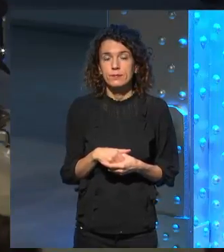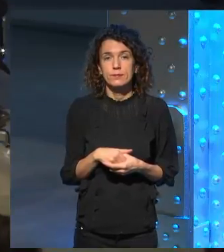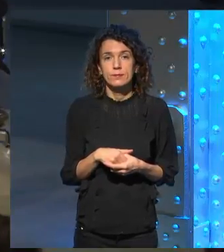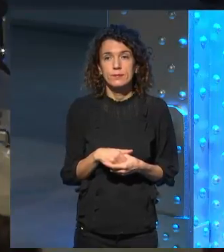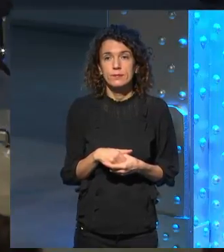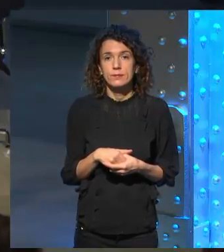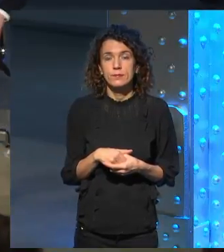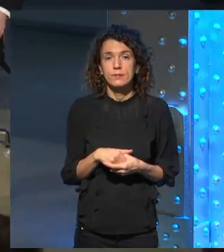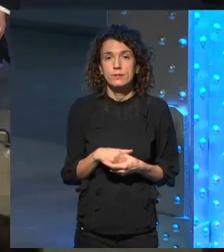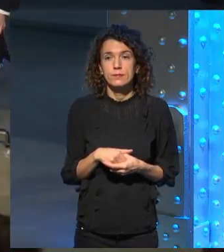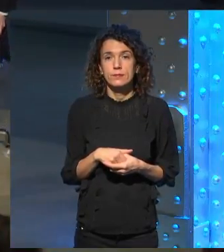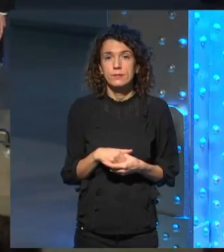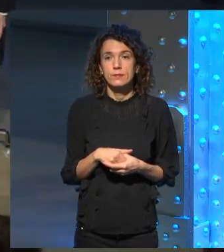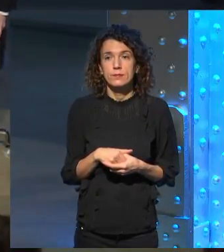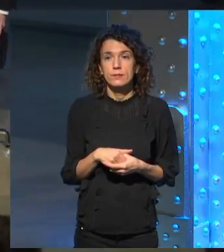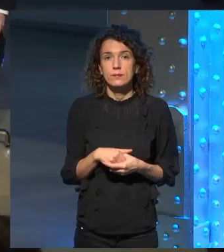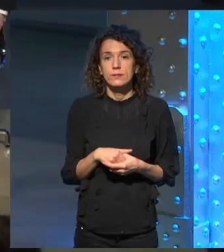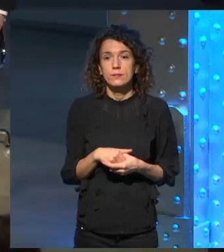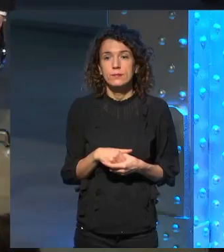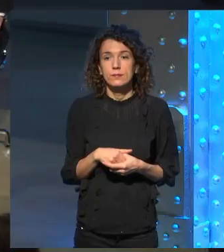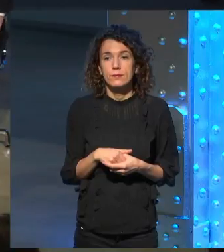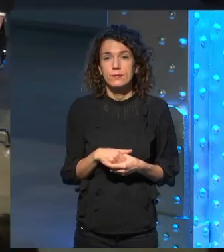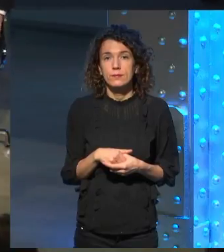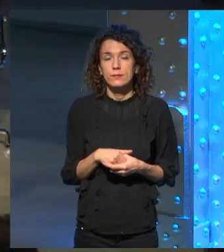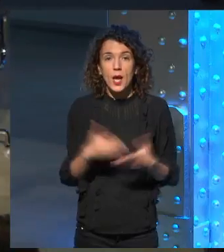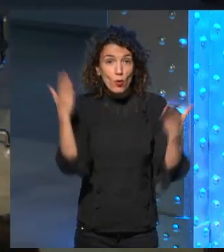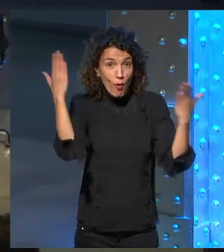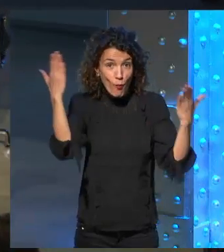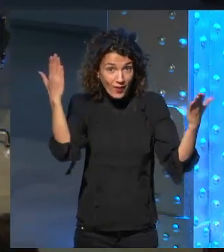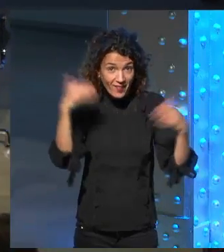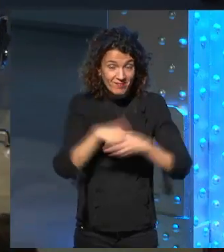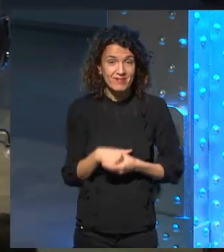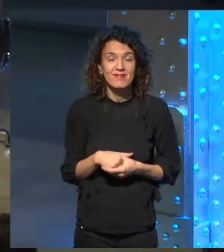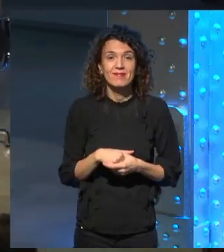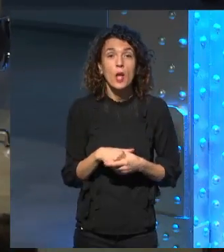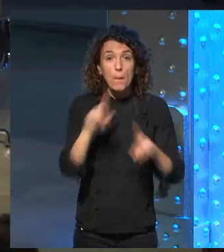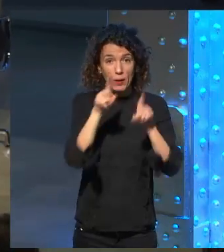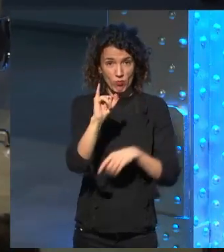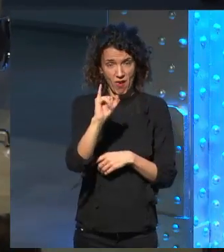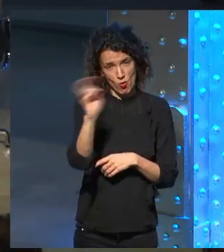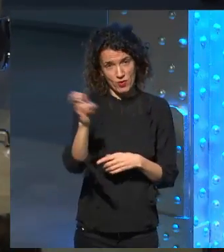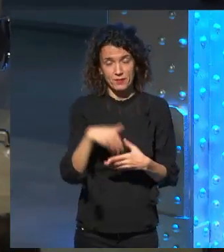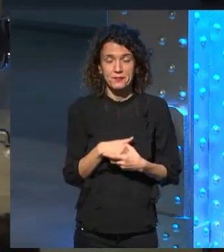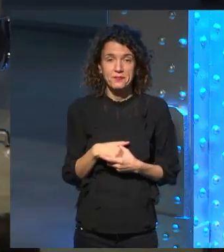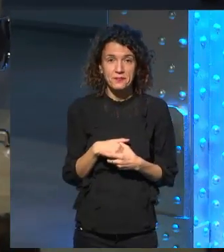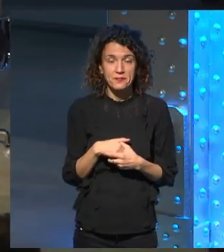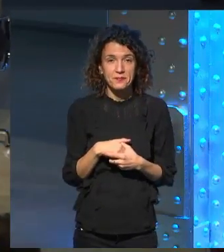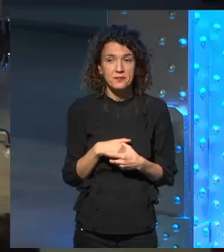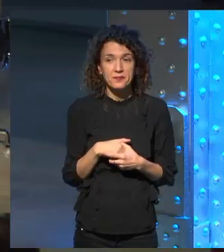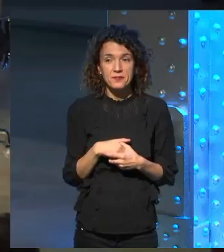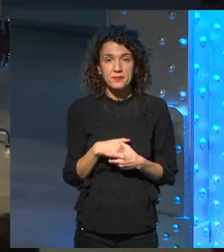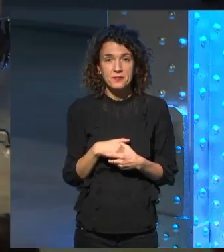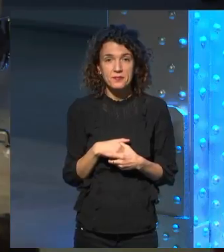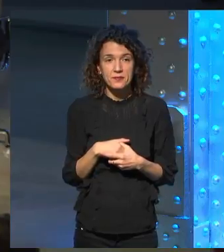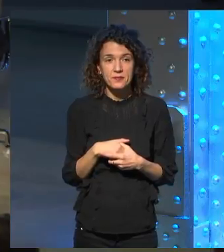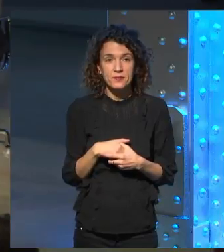Bueno, pues ya está, ¿no? Entonces, enhorabuena. Creo que no sí, hay una pregunta. Hola, bueno, ¿se me